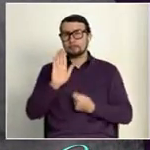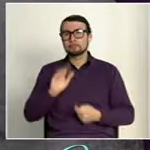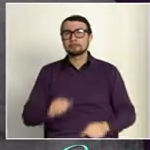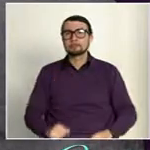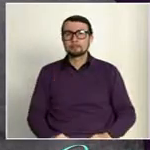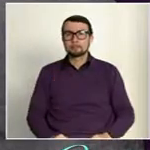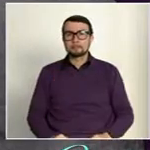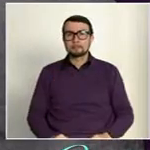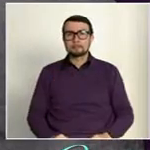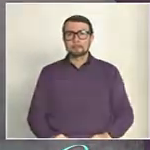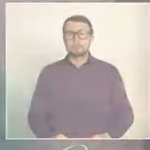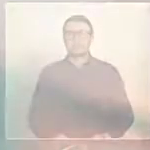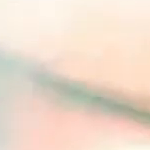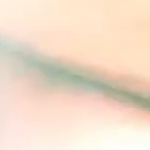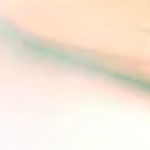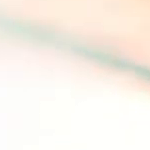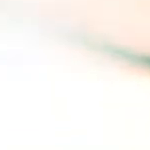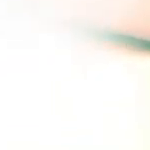regresamos.